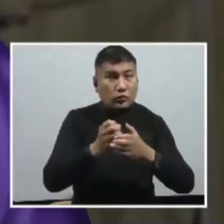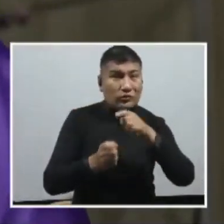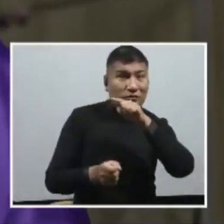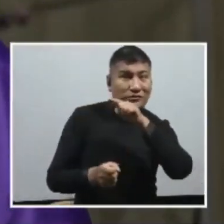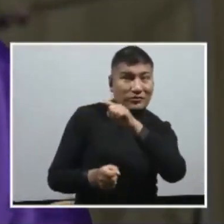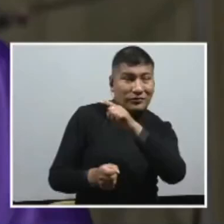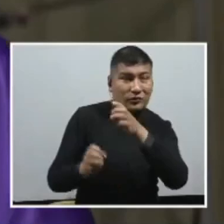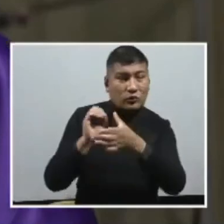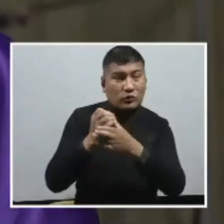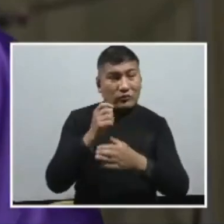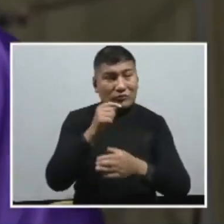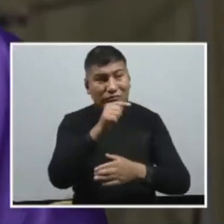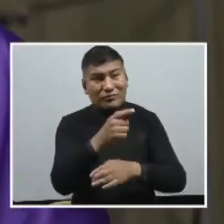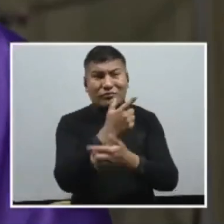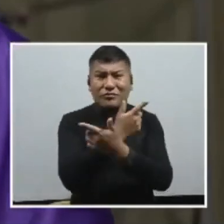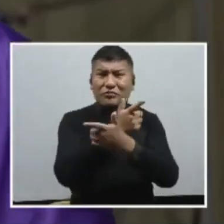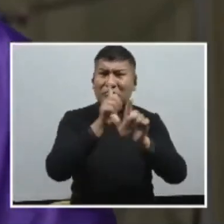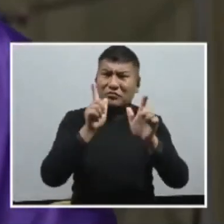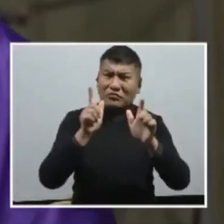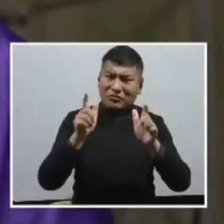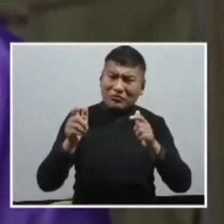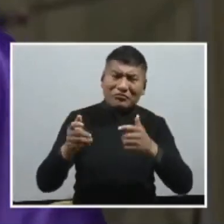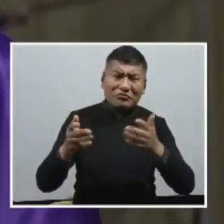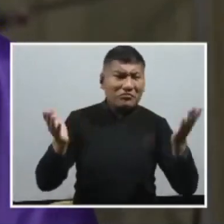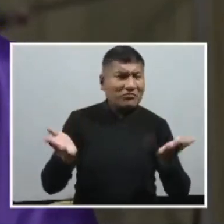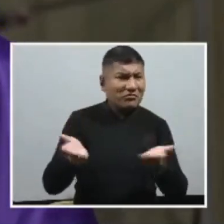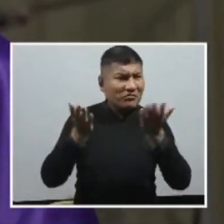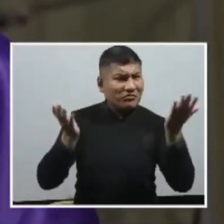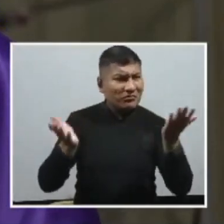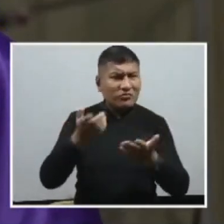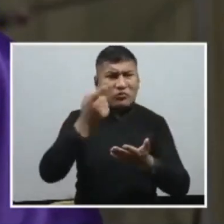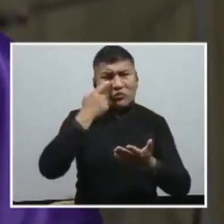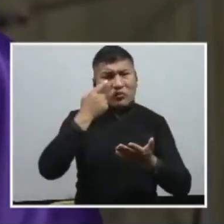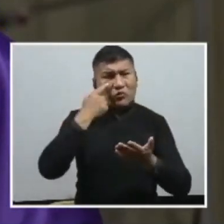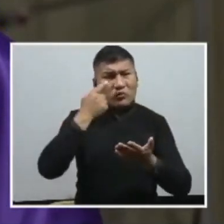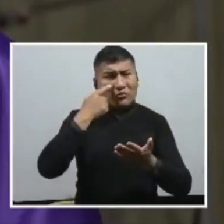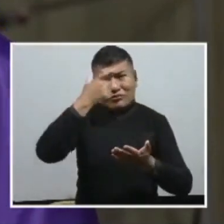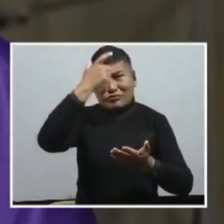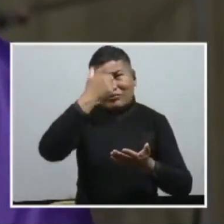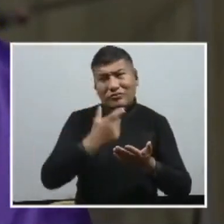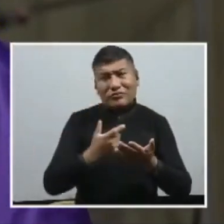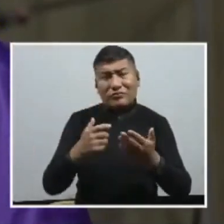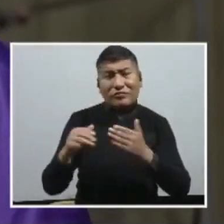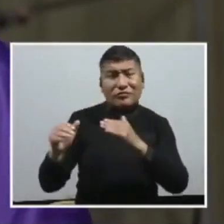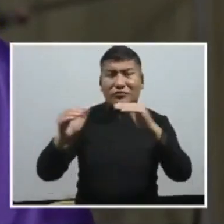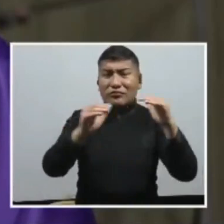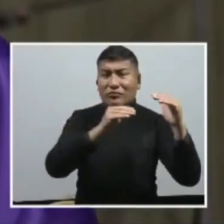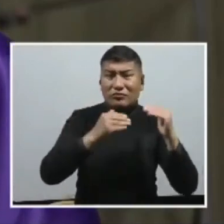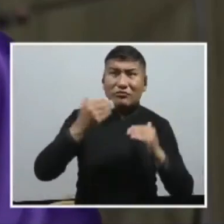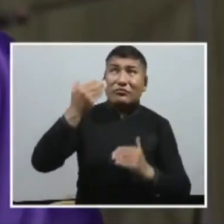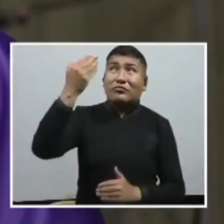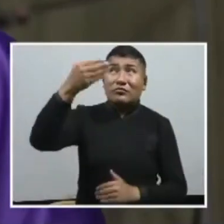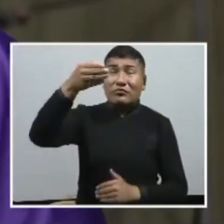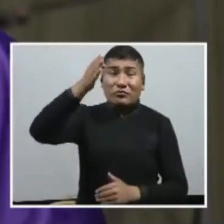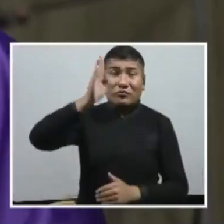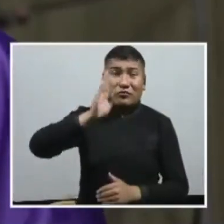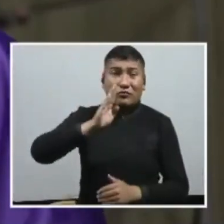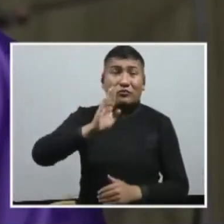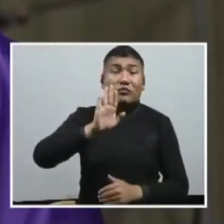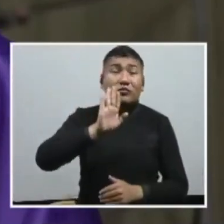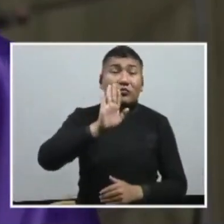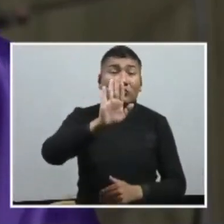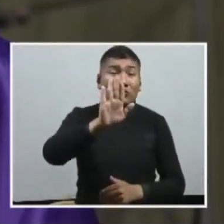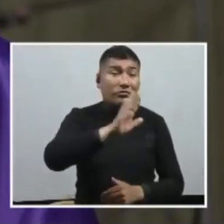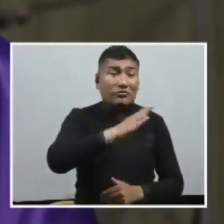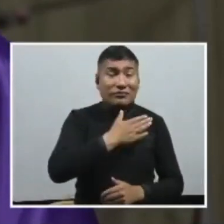tendencia o esta otra. La libertad debe impulsarnos a reconocer como lo que somos, iguales ante Dios. Y ni tu ideología ni